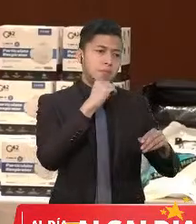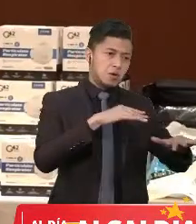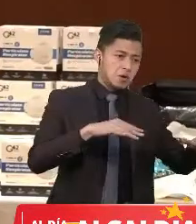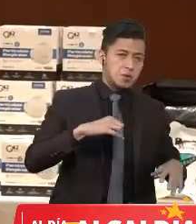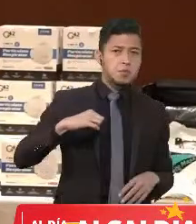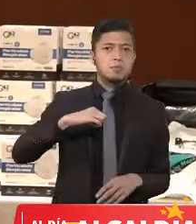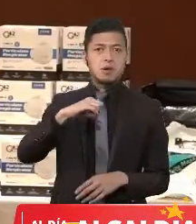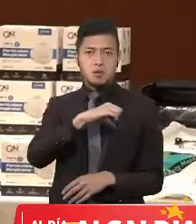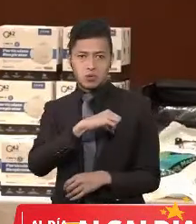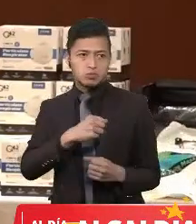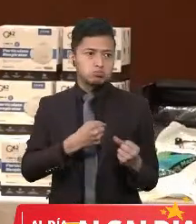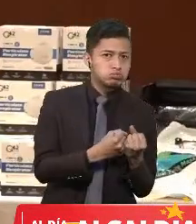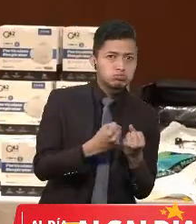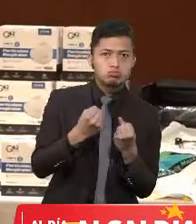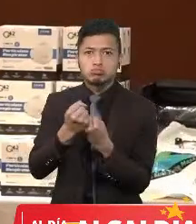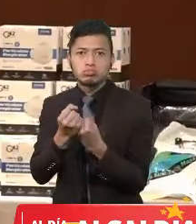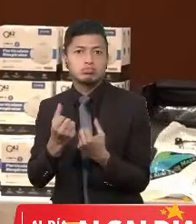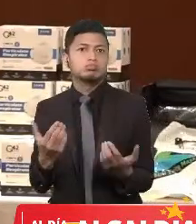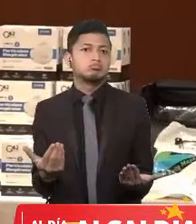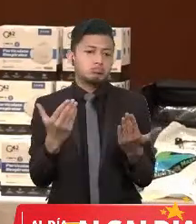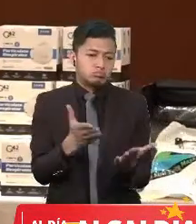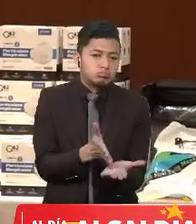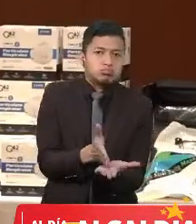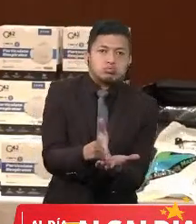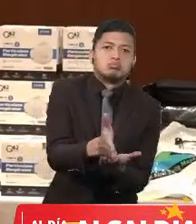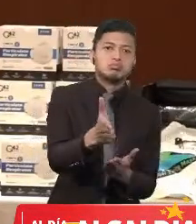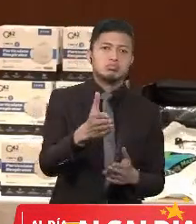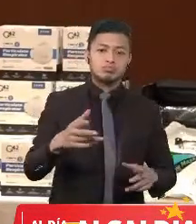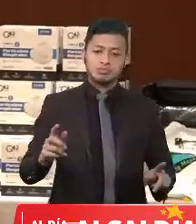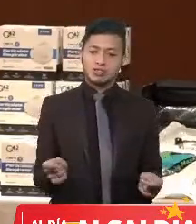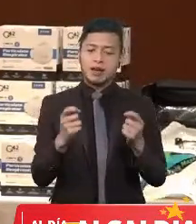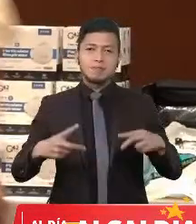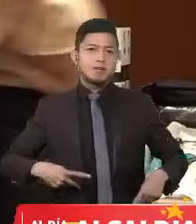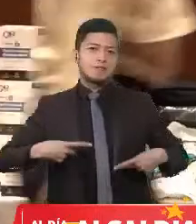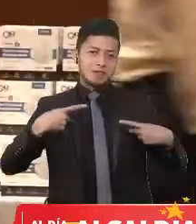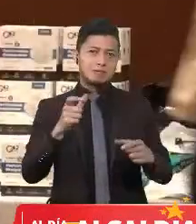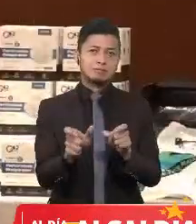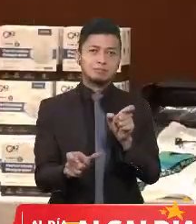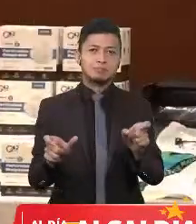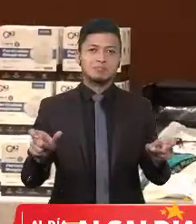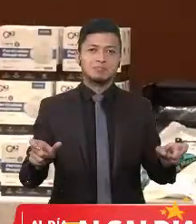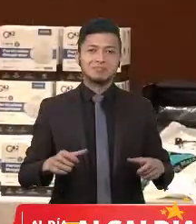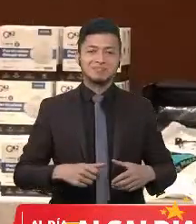cooperar y continuar salvando vidas. Muchísimas gracias.